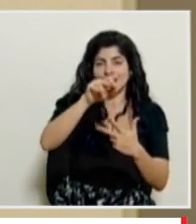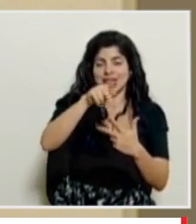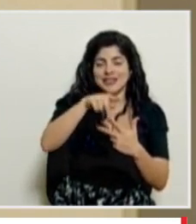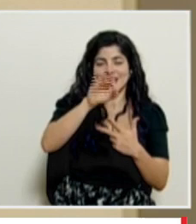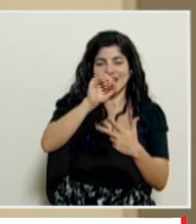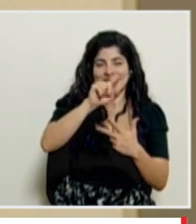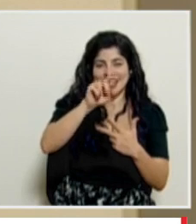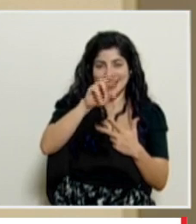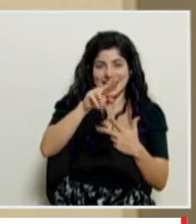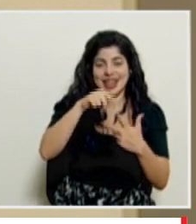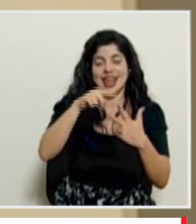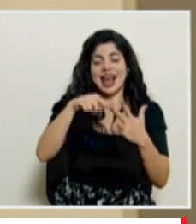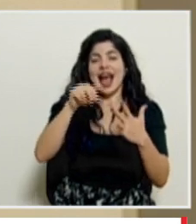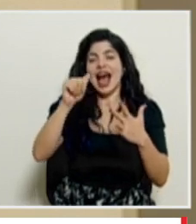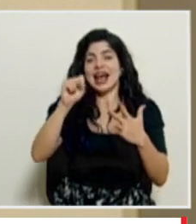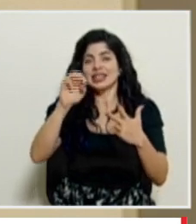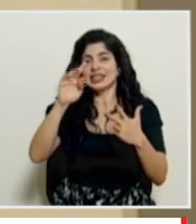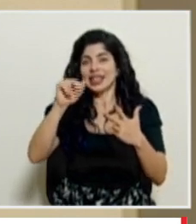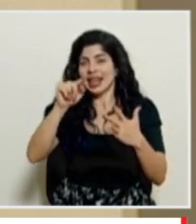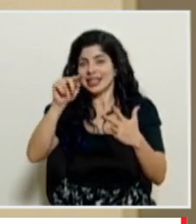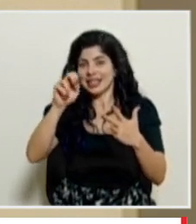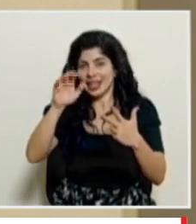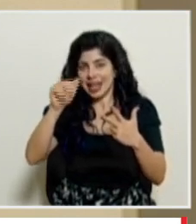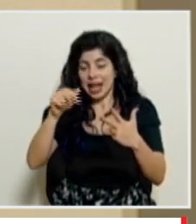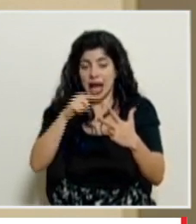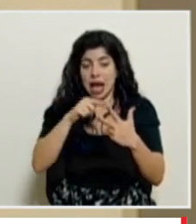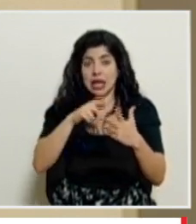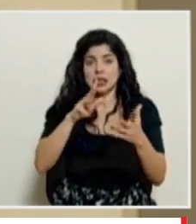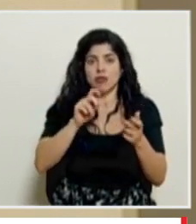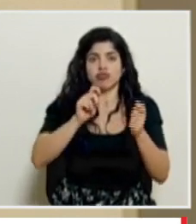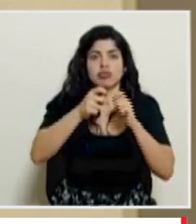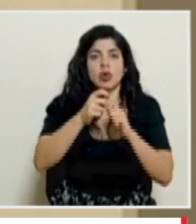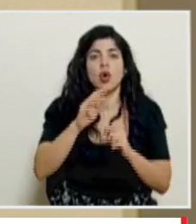una ampliación para un total de